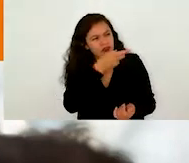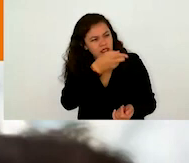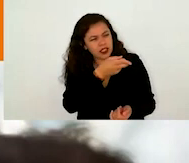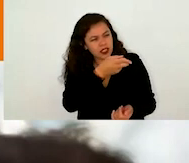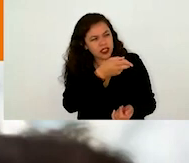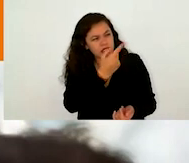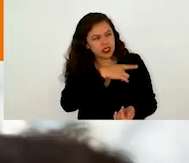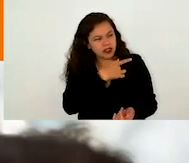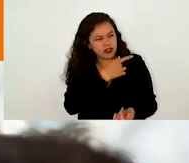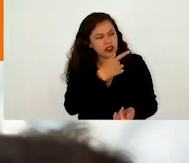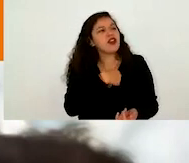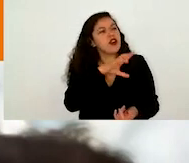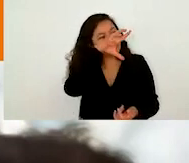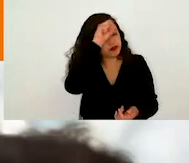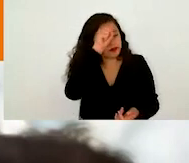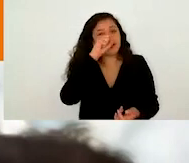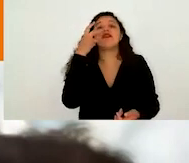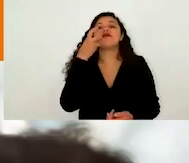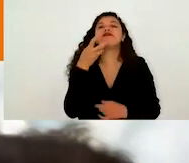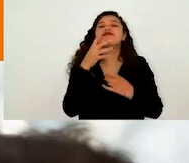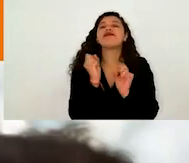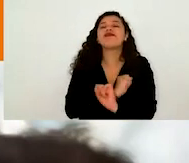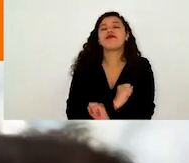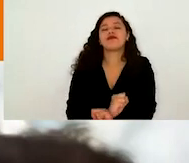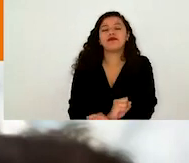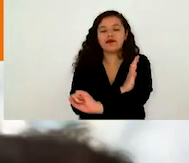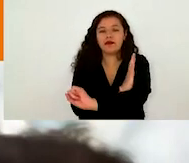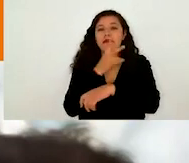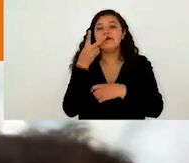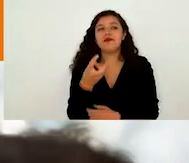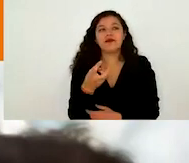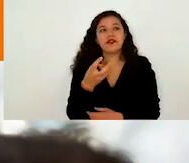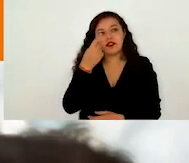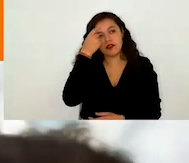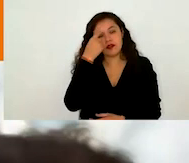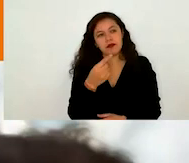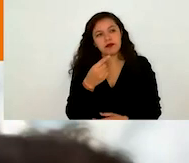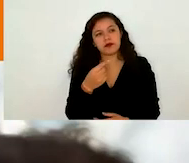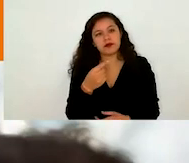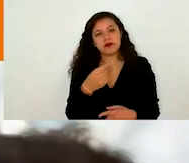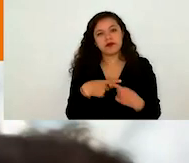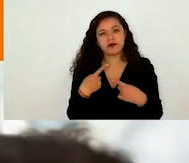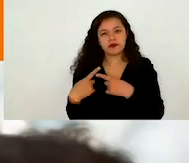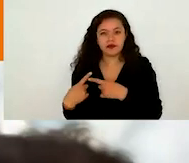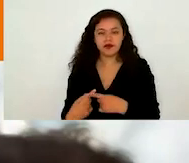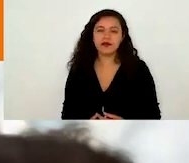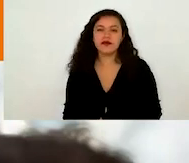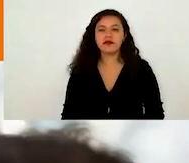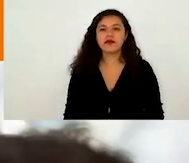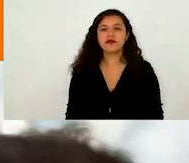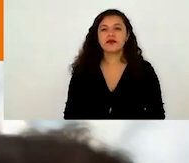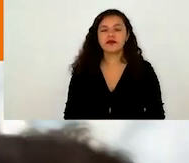esta parte de las emociones y aquí entra punto la cuestión de la empatía mientras